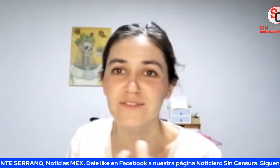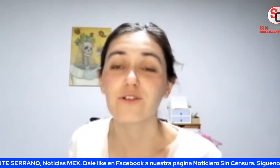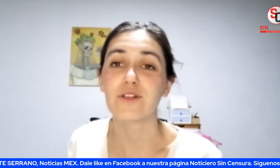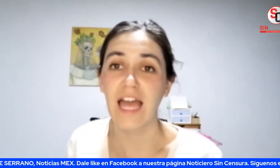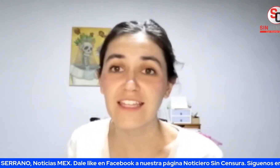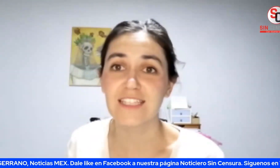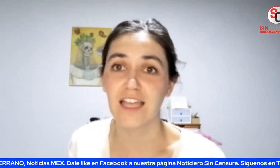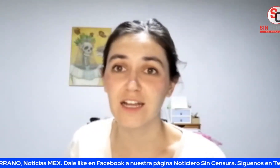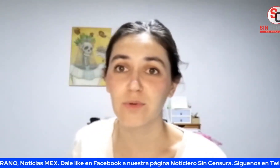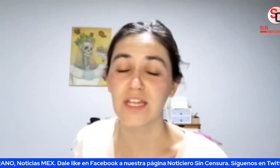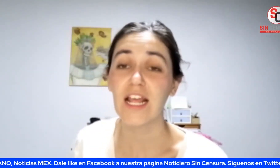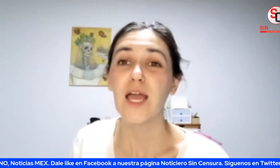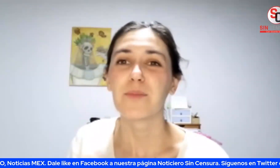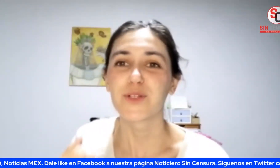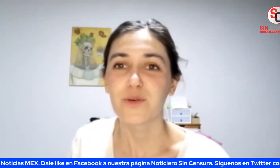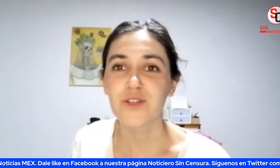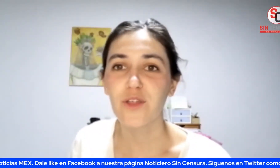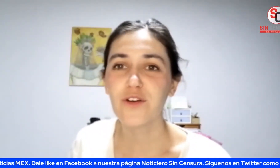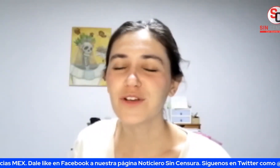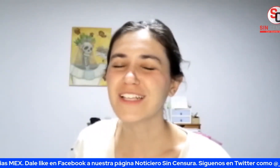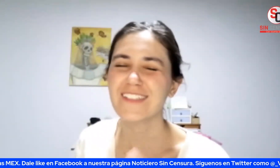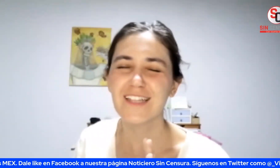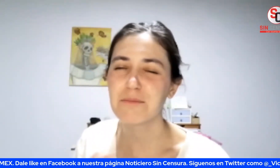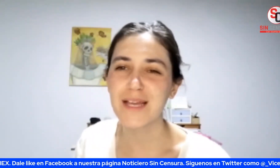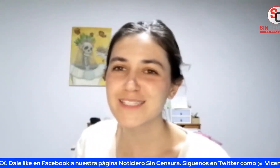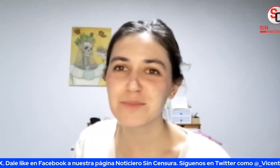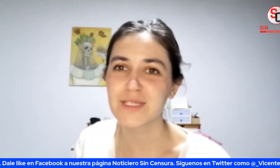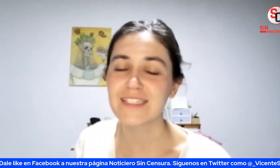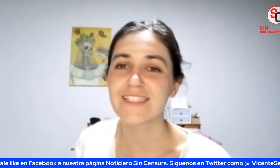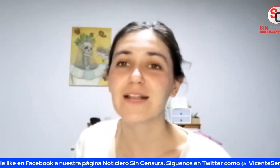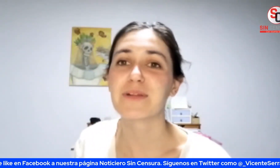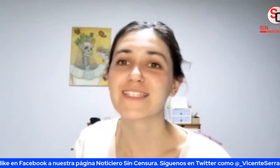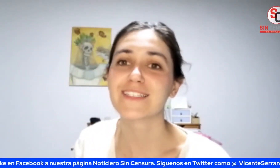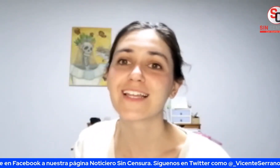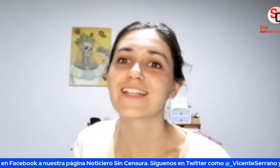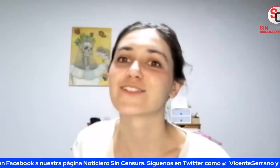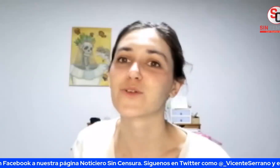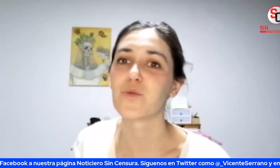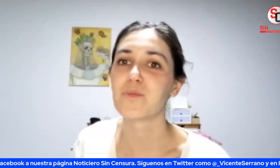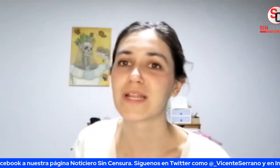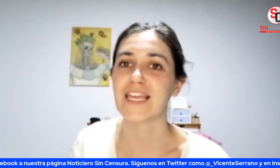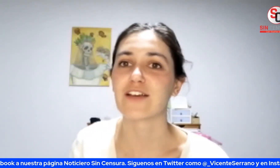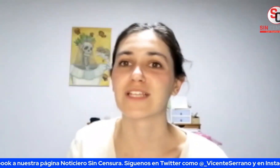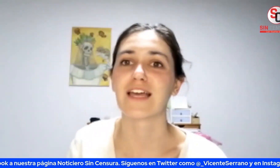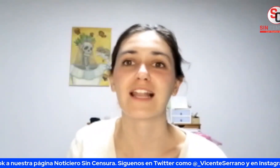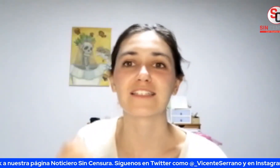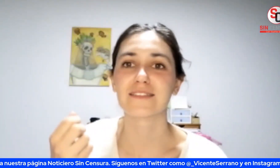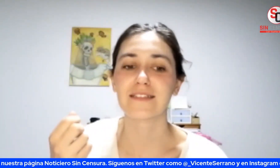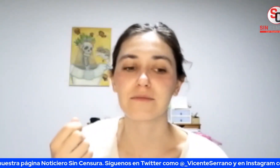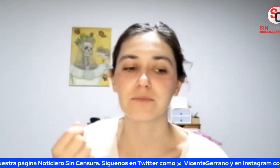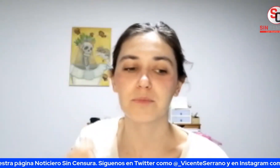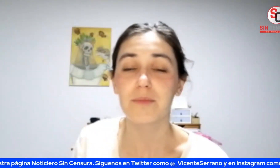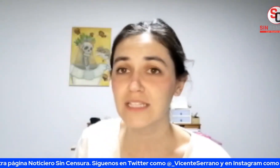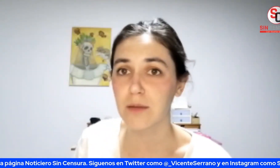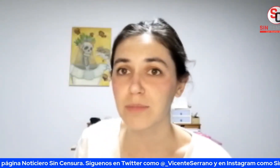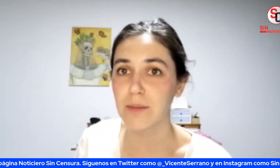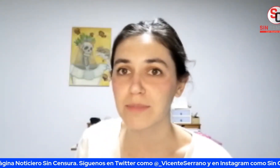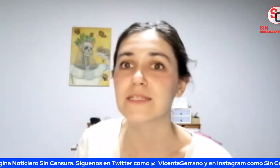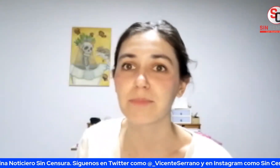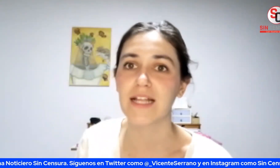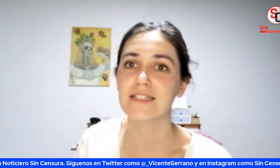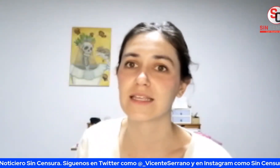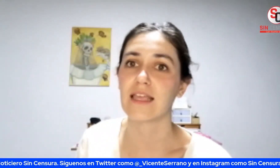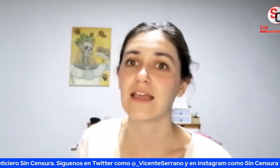las dificultades que hay en el poder, pero sobre todo creo que esa es la más importante, es que el presidente les cumple. O sea, las promesas de